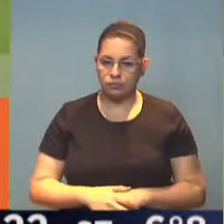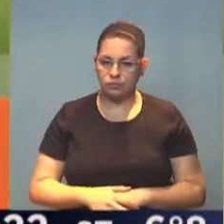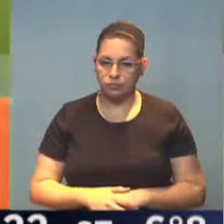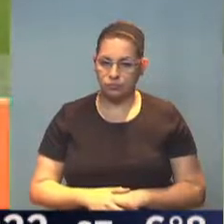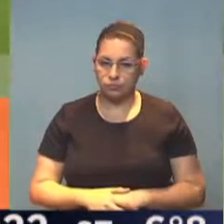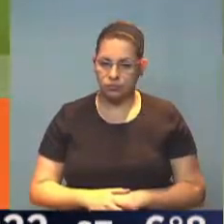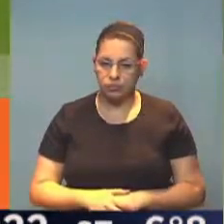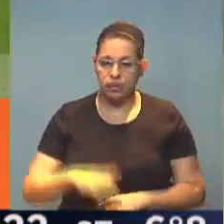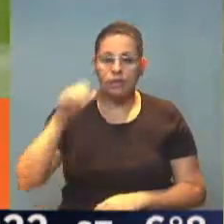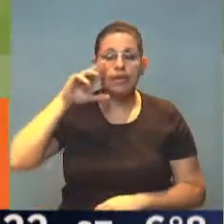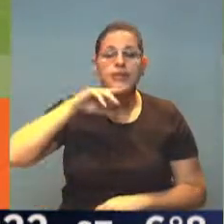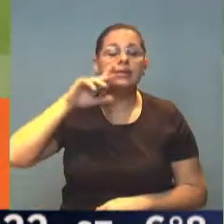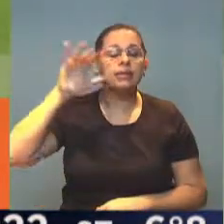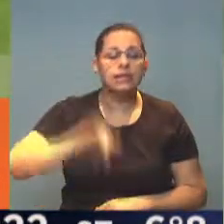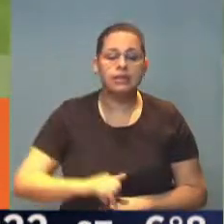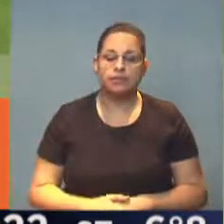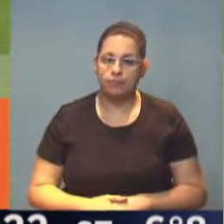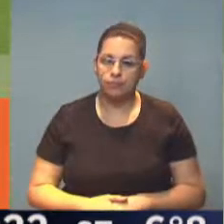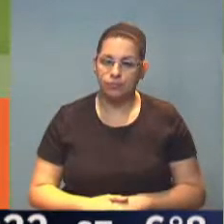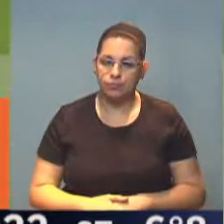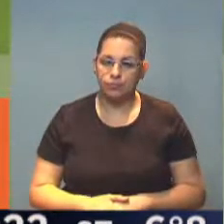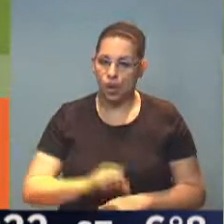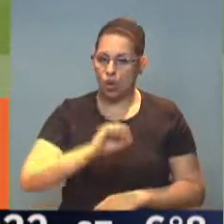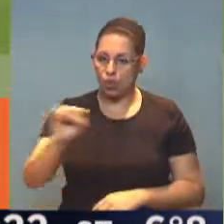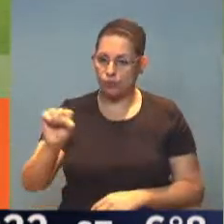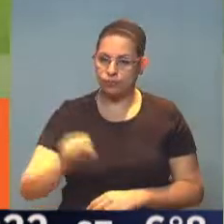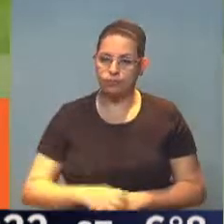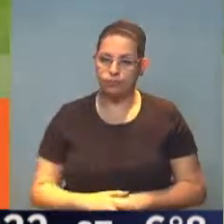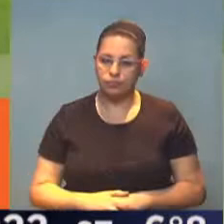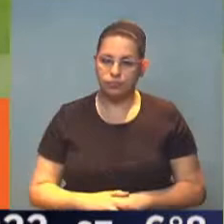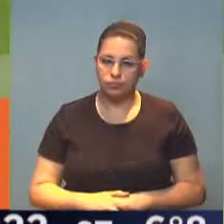En el caso de Benítez, es el que define.